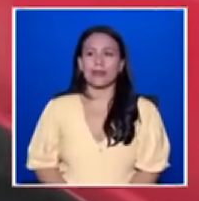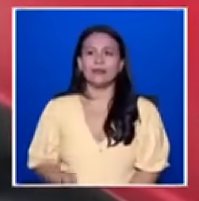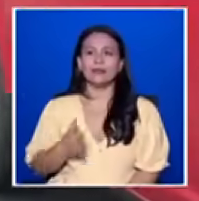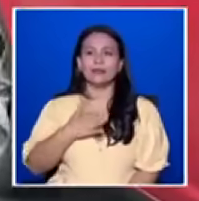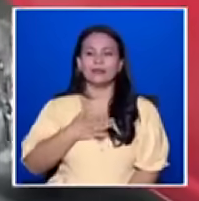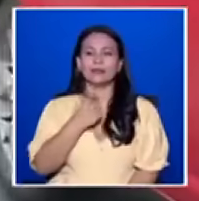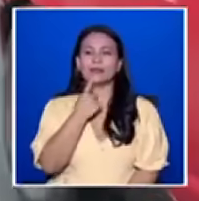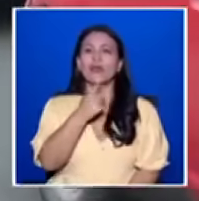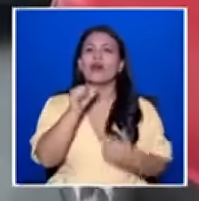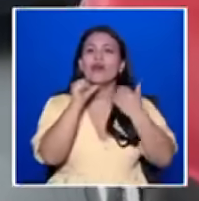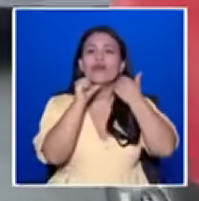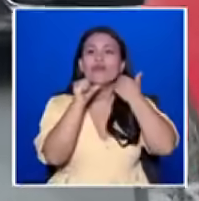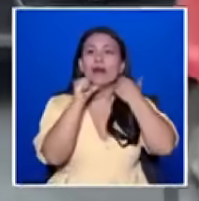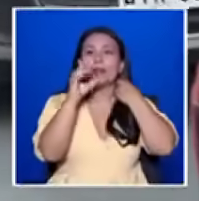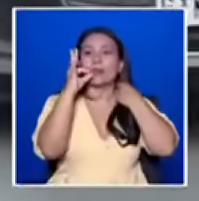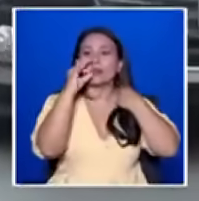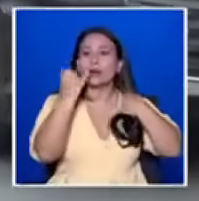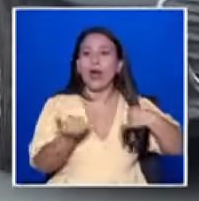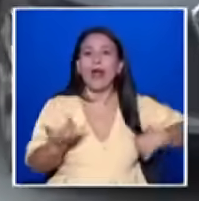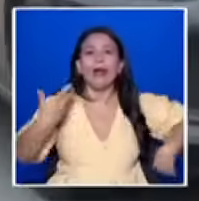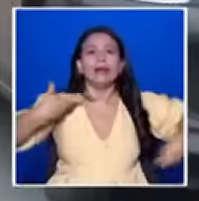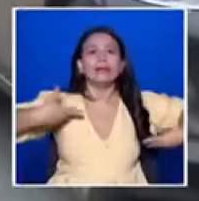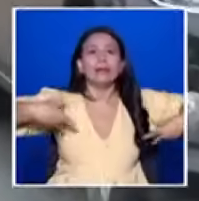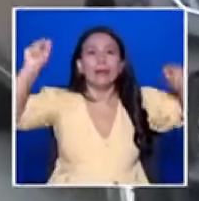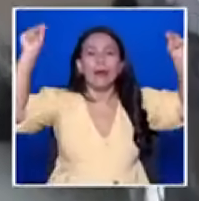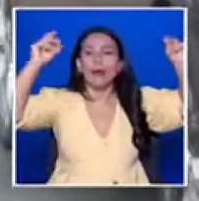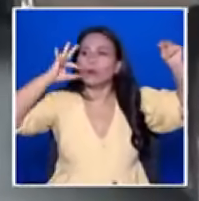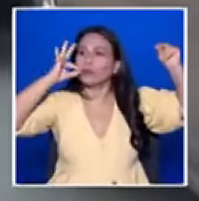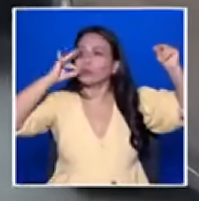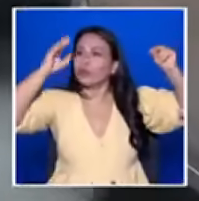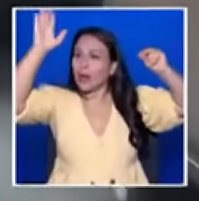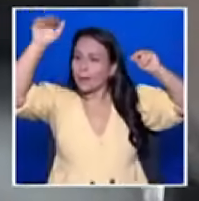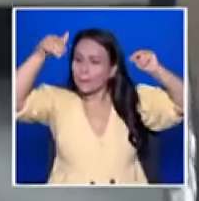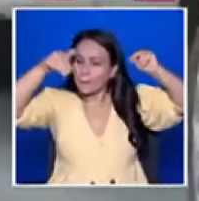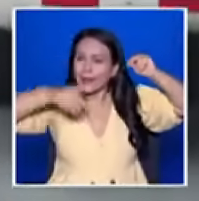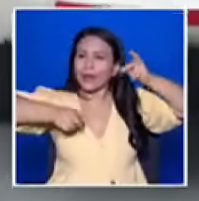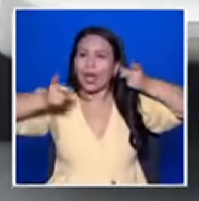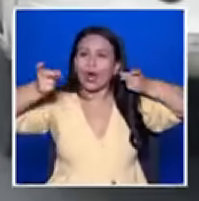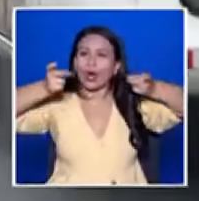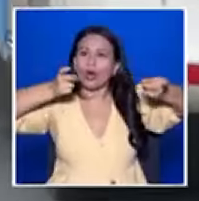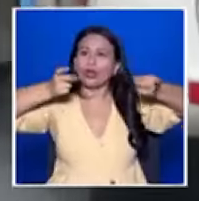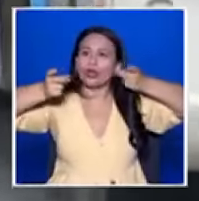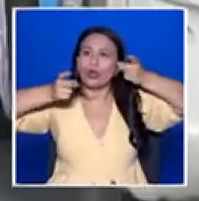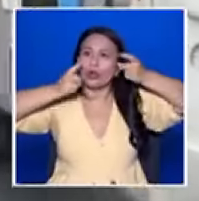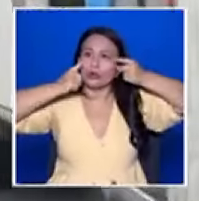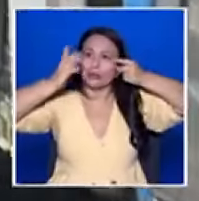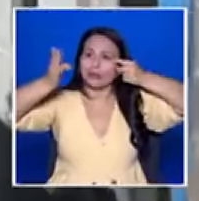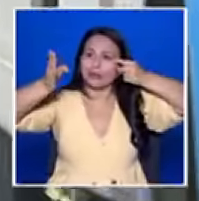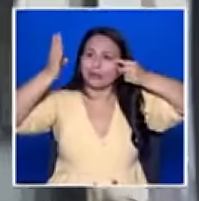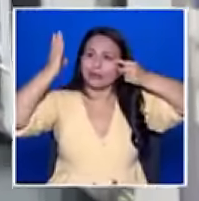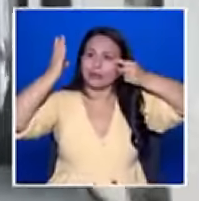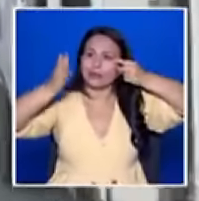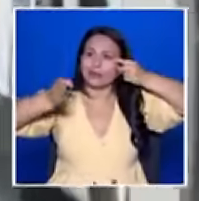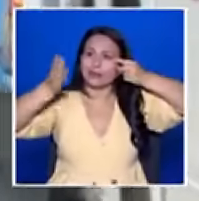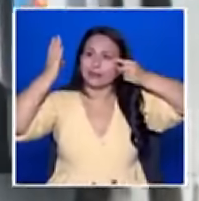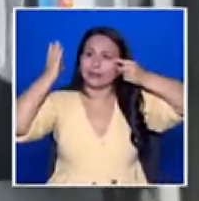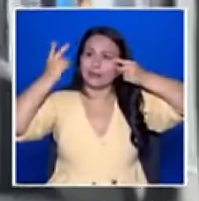¿no? No hay agentes ya en este momento en el sitio que controle lo que está pasando aquí. Miren